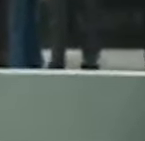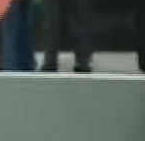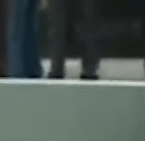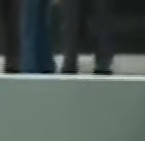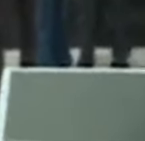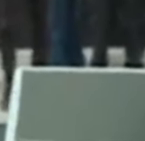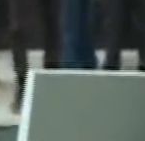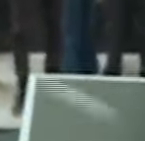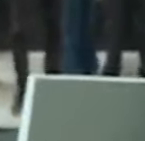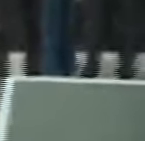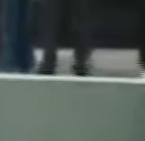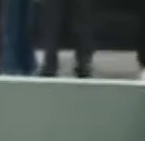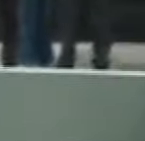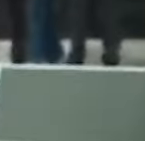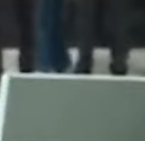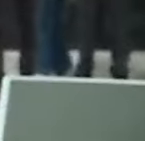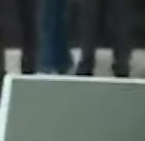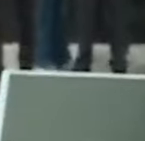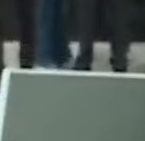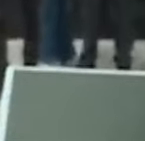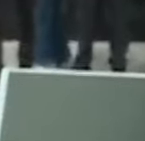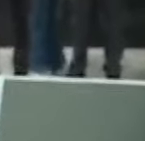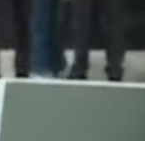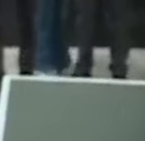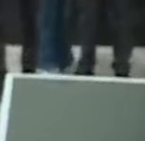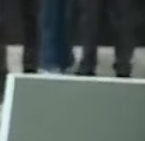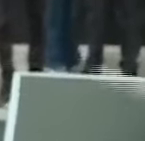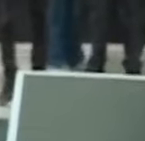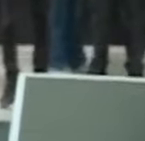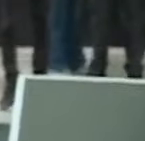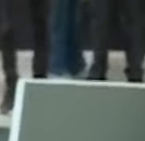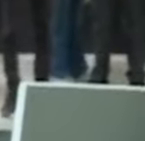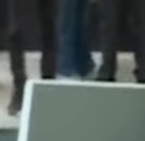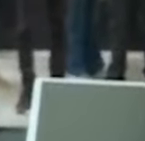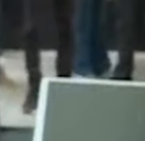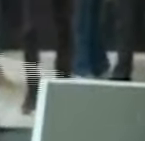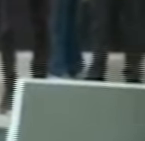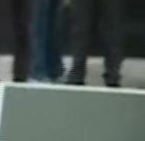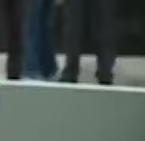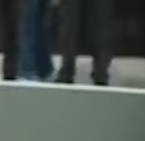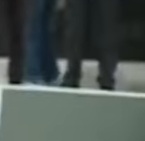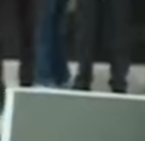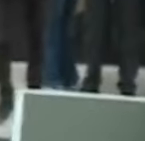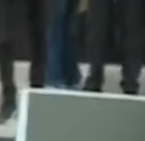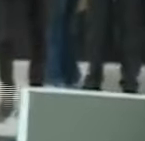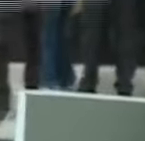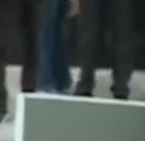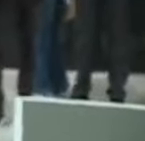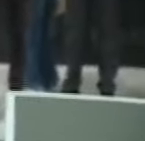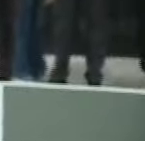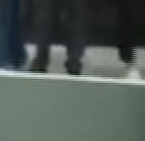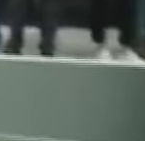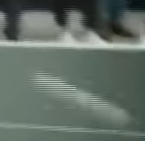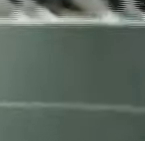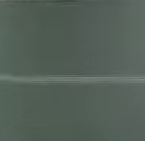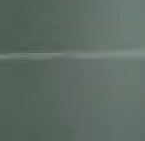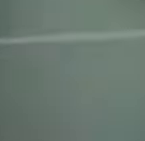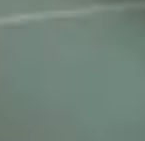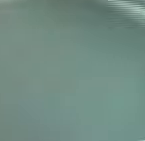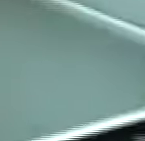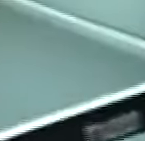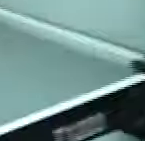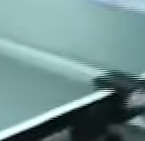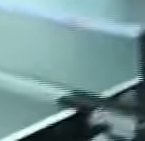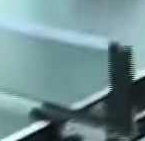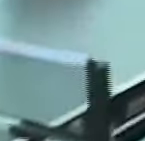y de Debates de la Asamblea Nacional. Recordando que mañana, 15 de marzo, se celebra el Día